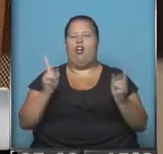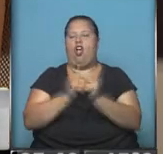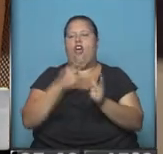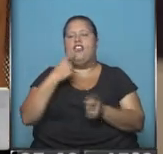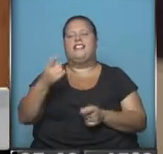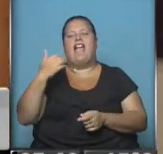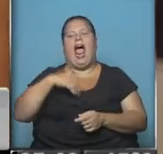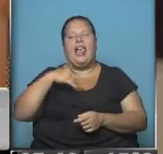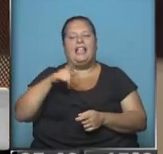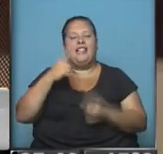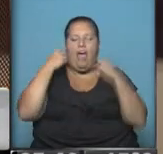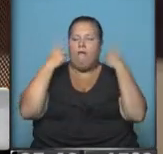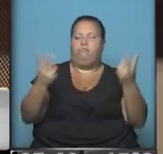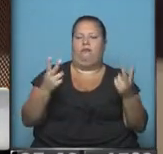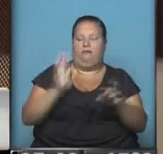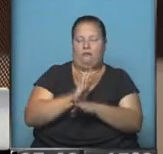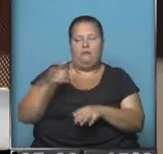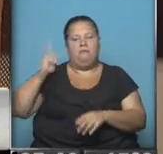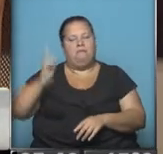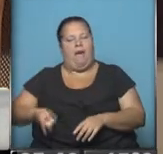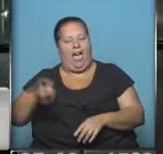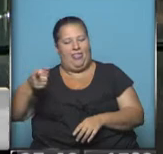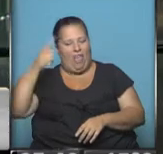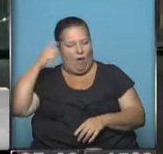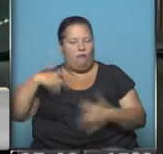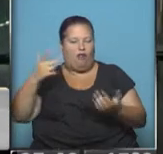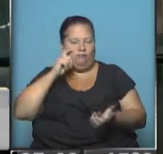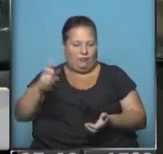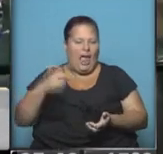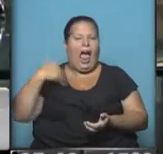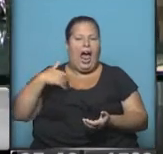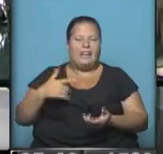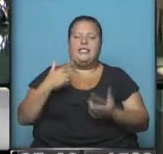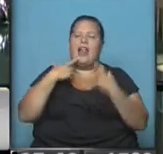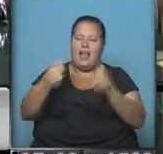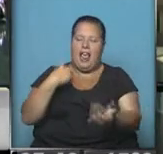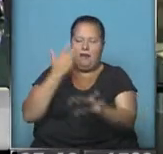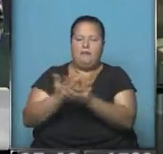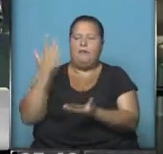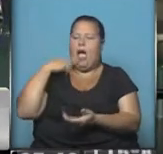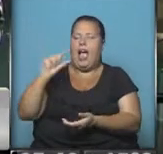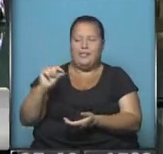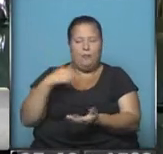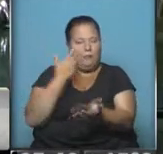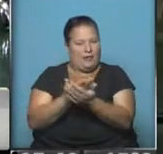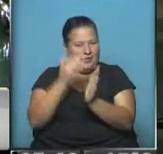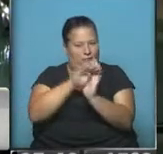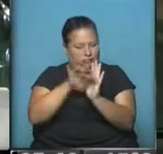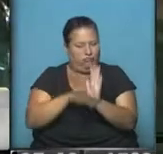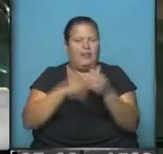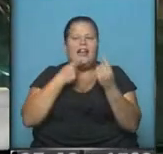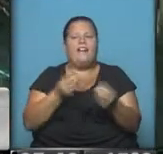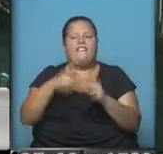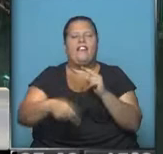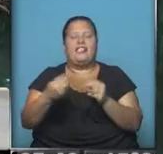hace lo que yo dictaminó por eso destaca argentina apeló y después hace poco en febrero presentar los argumentos que